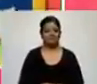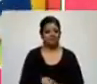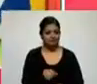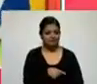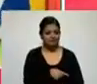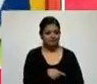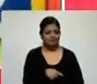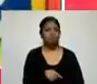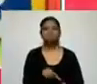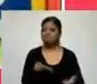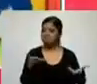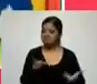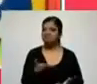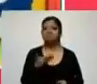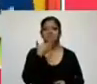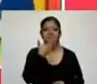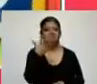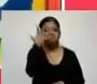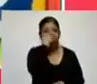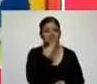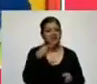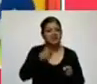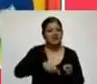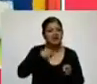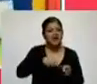¡Hicieron un maravilloso tren de juguete!